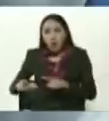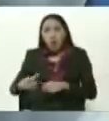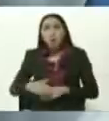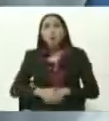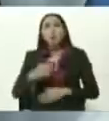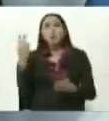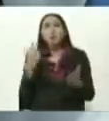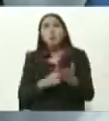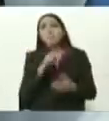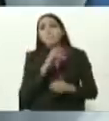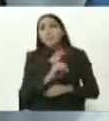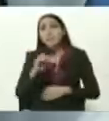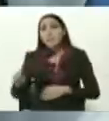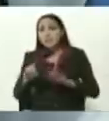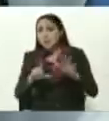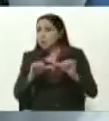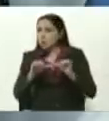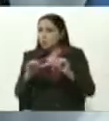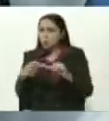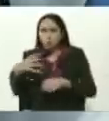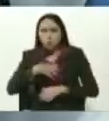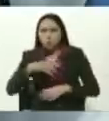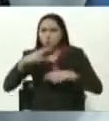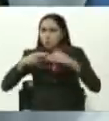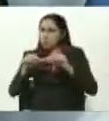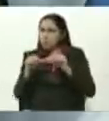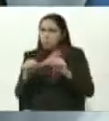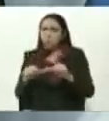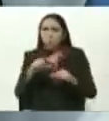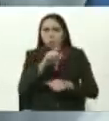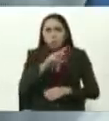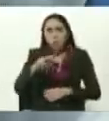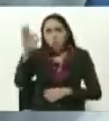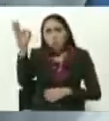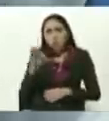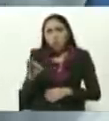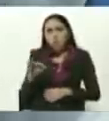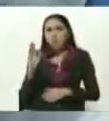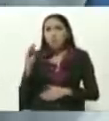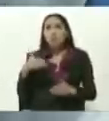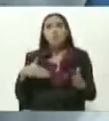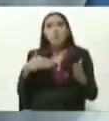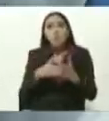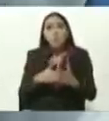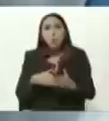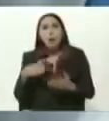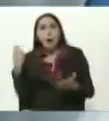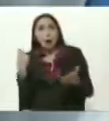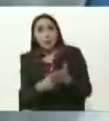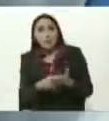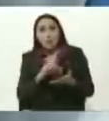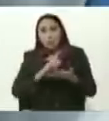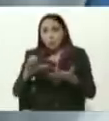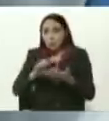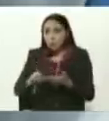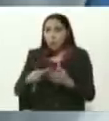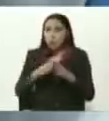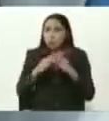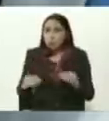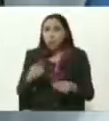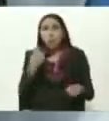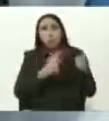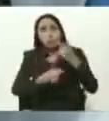en el año 2006 no avanzaron más allá de un 12%, a pesar de haber cobrado la totalidad de los montos de